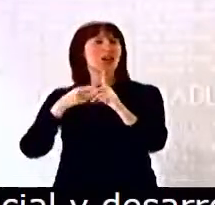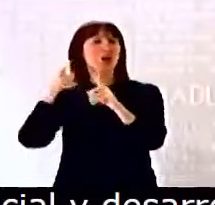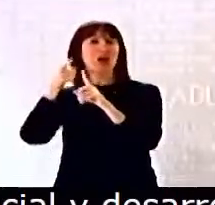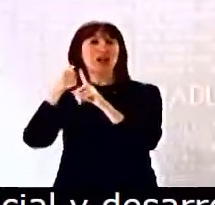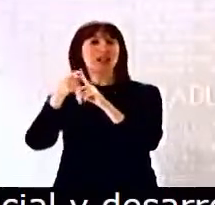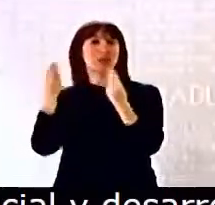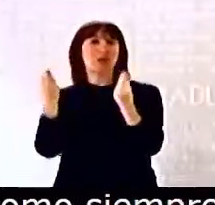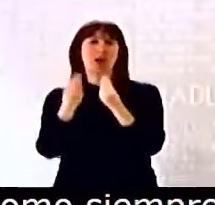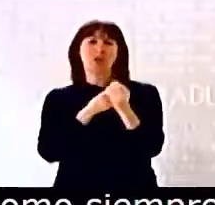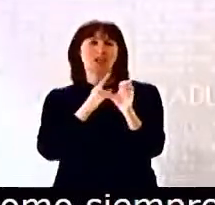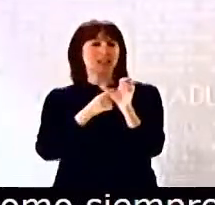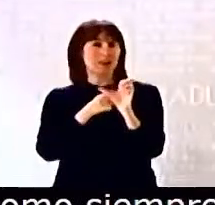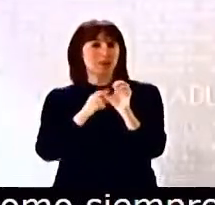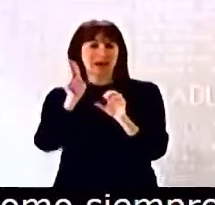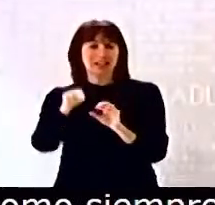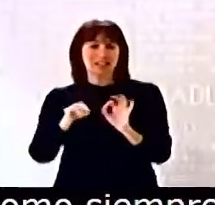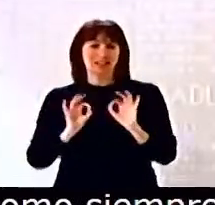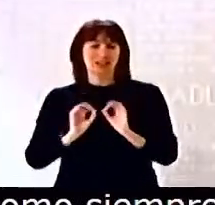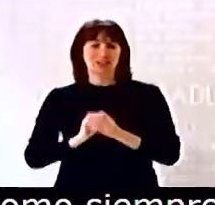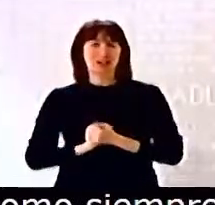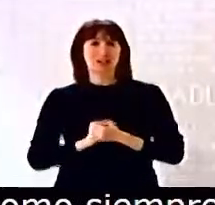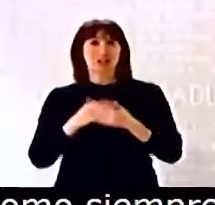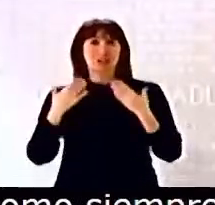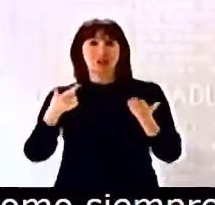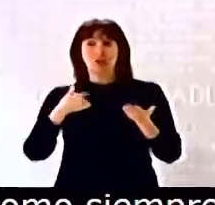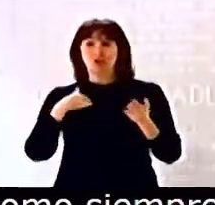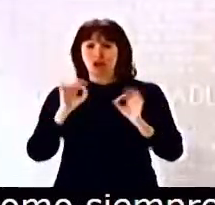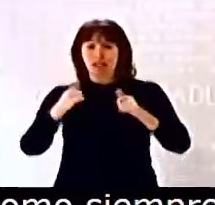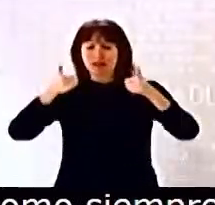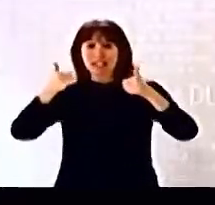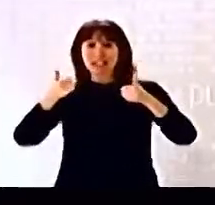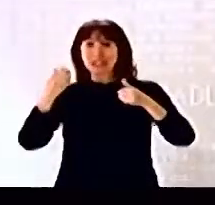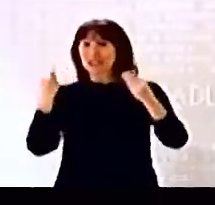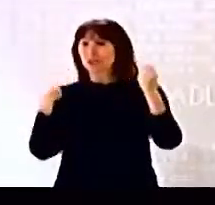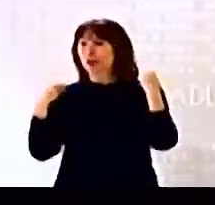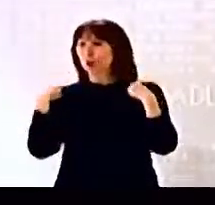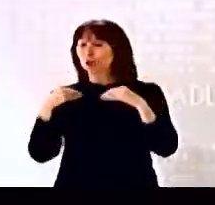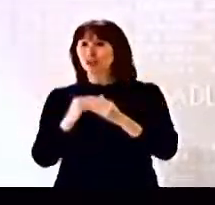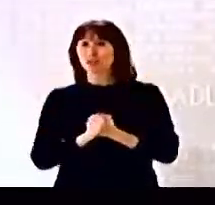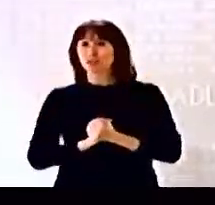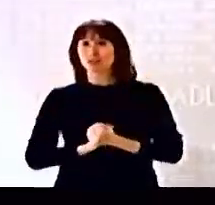de la Junta de Extremadura. Por mi parte, nada más. ¿Preguntas?